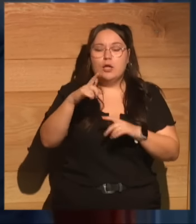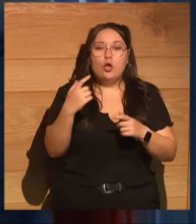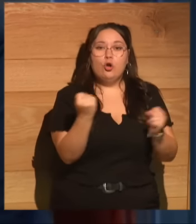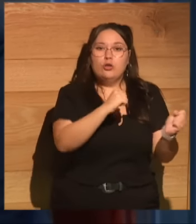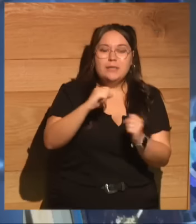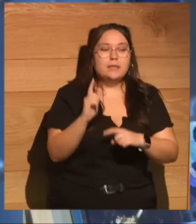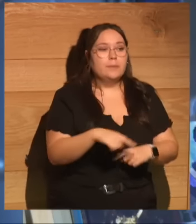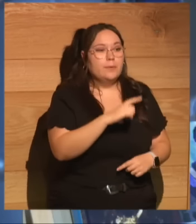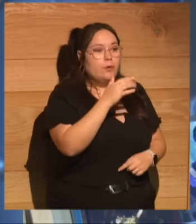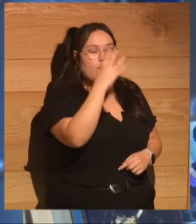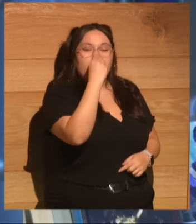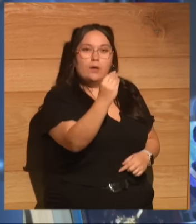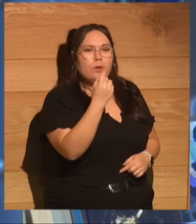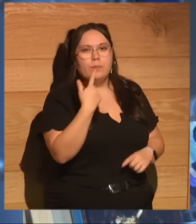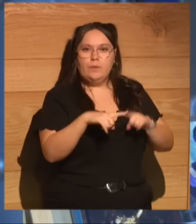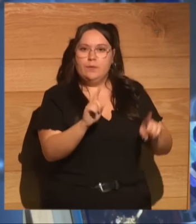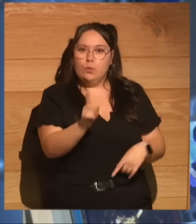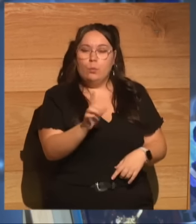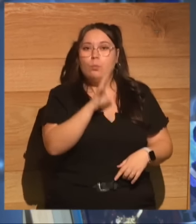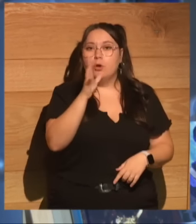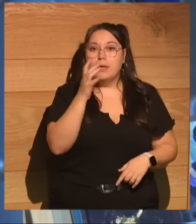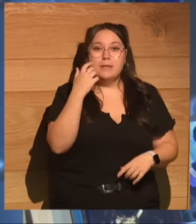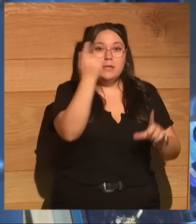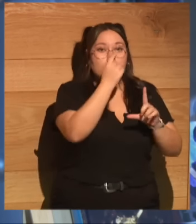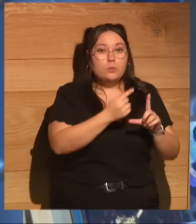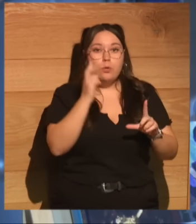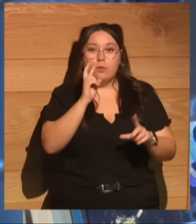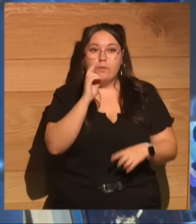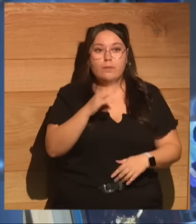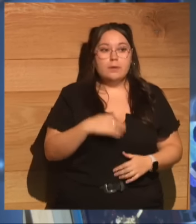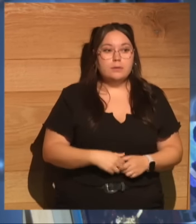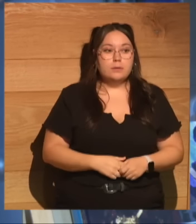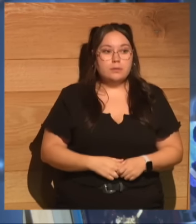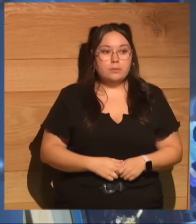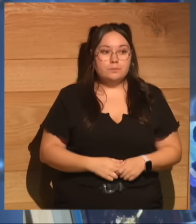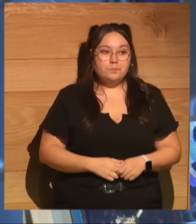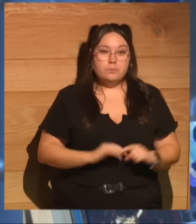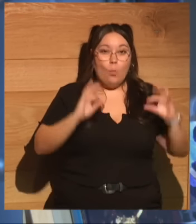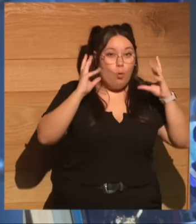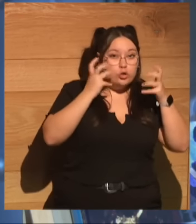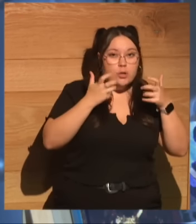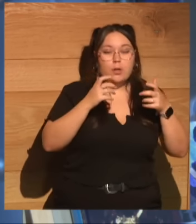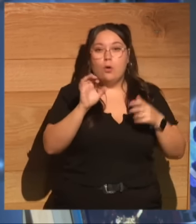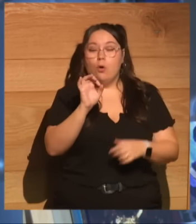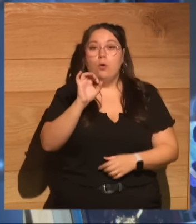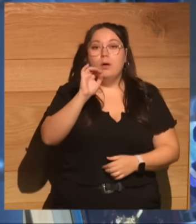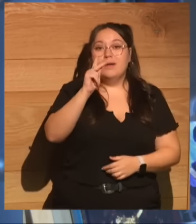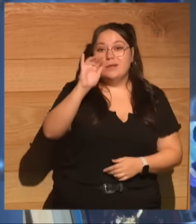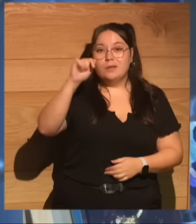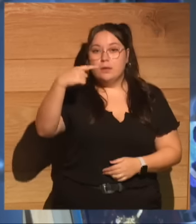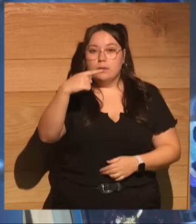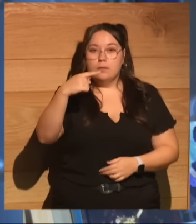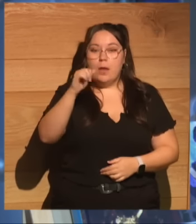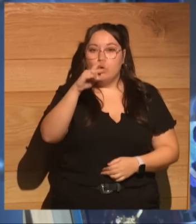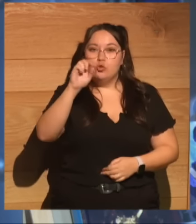pero lo hacen Frank y Winnie de una forma muy distinta. Porque si ves los dibujos que haces, Stack of the Celery Monster o King and Octopus, que